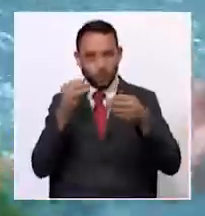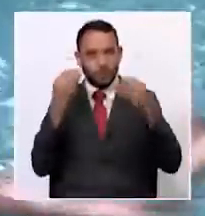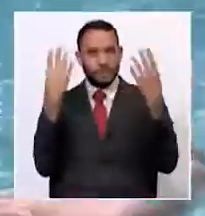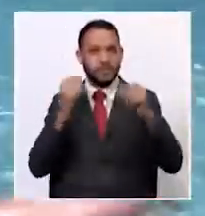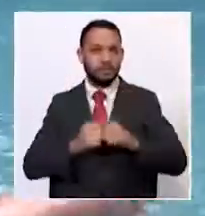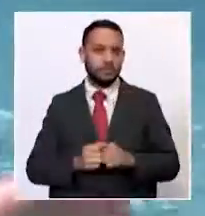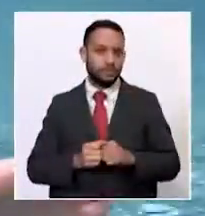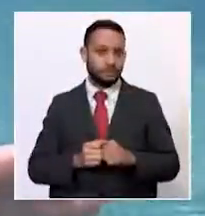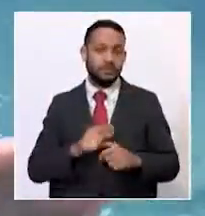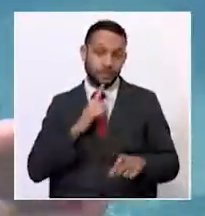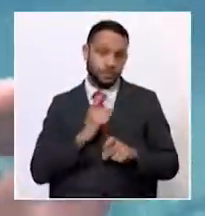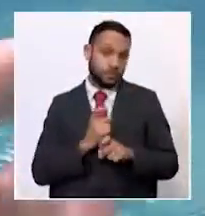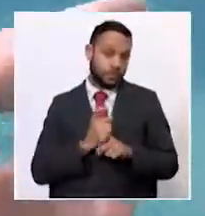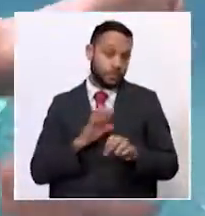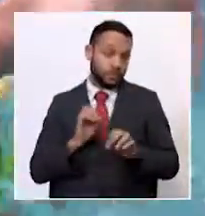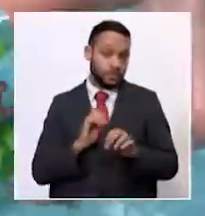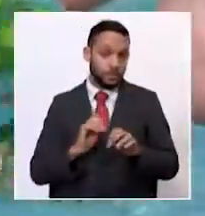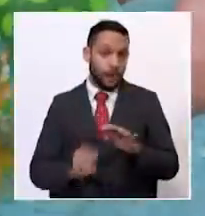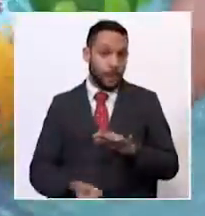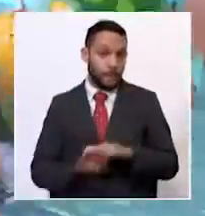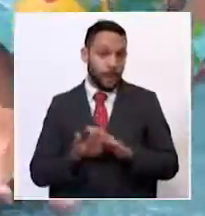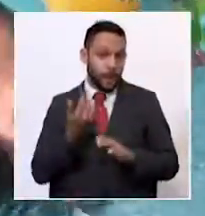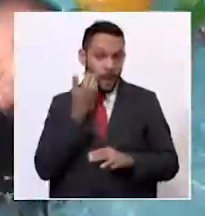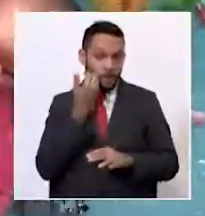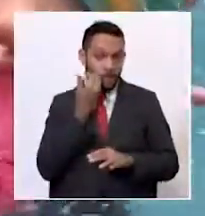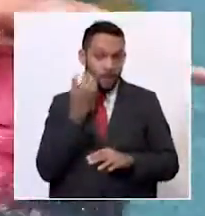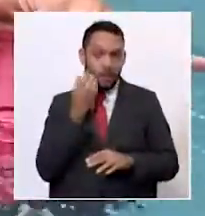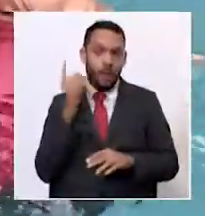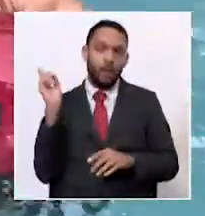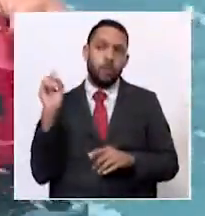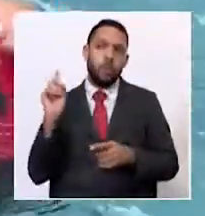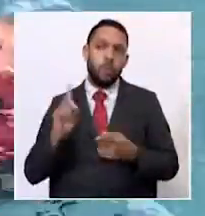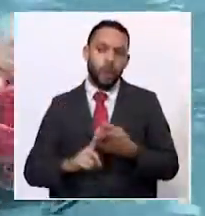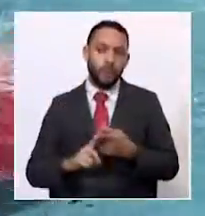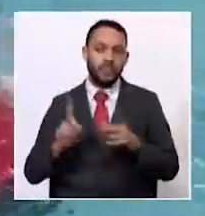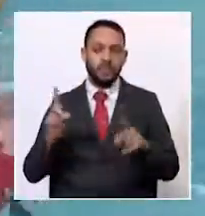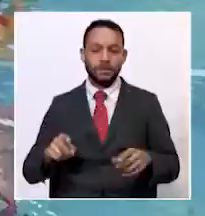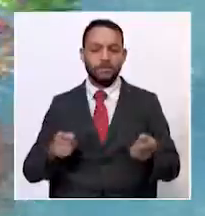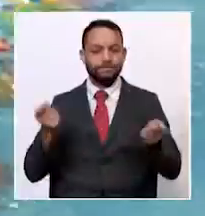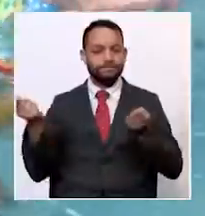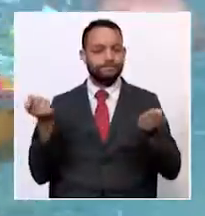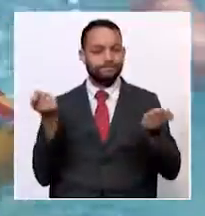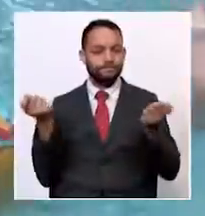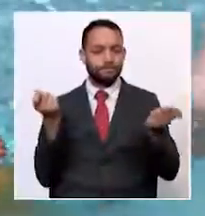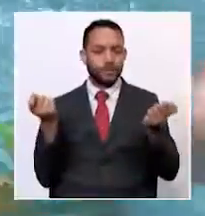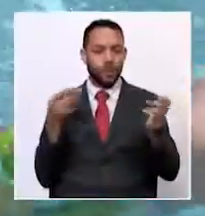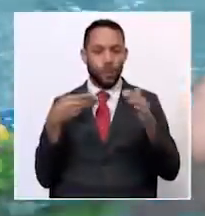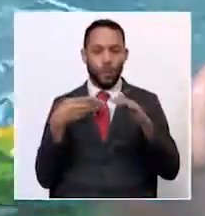la mañana. Tiene un componente social, que es donde la persona está inmersa en medio